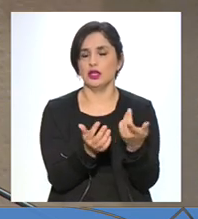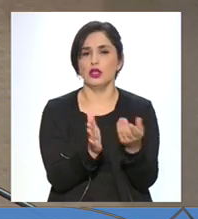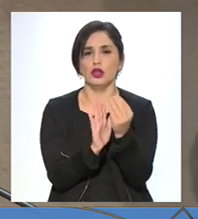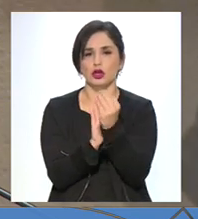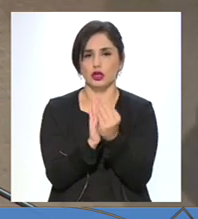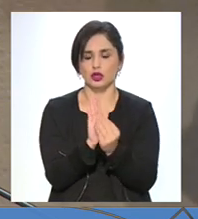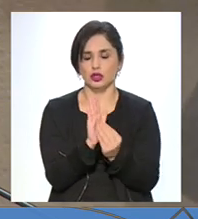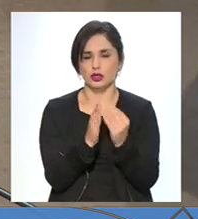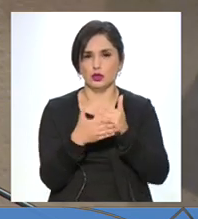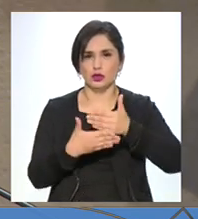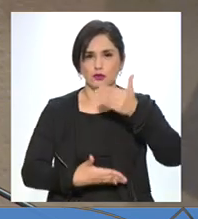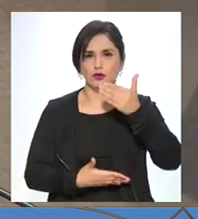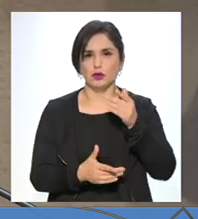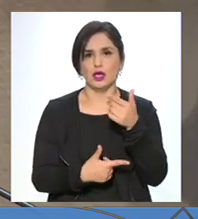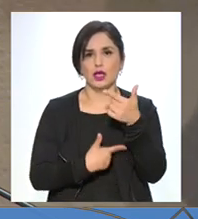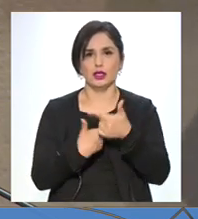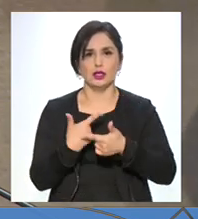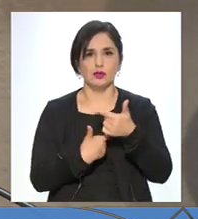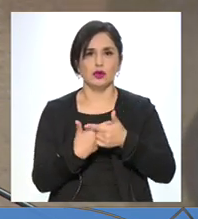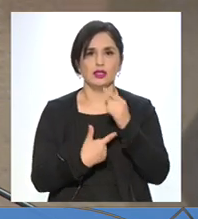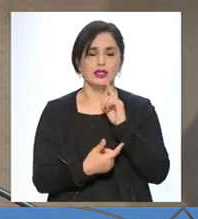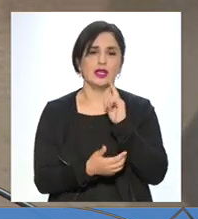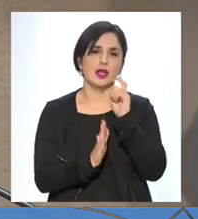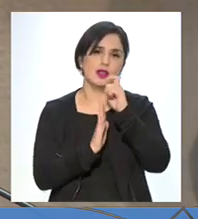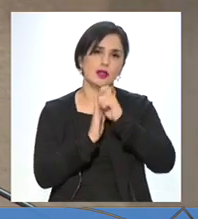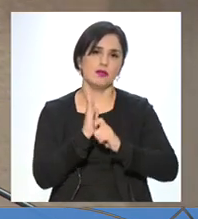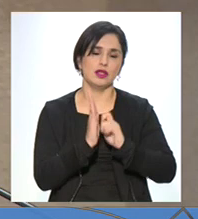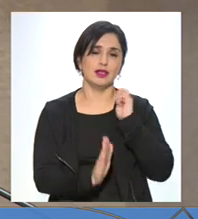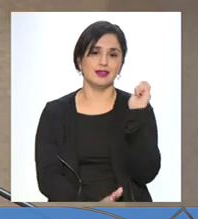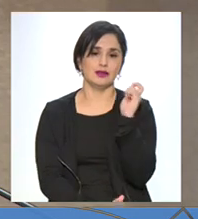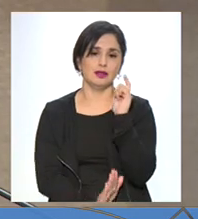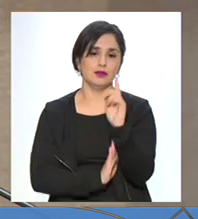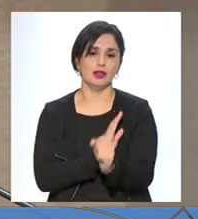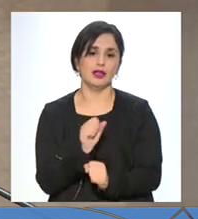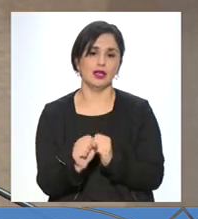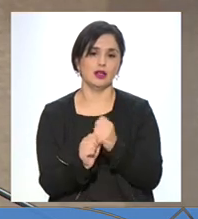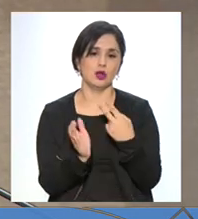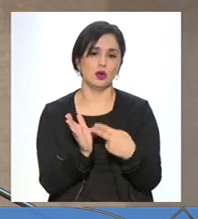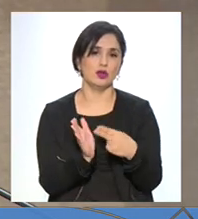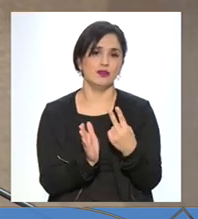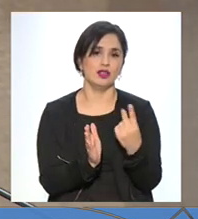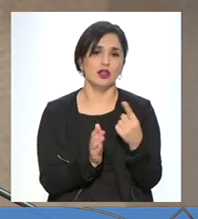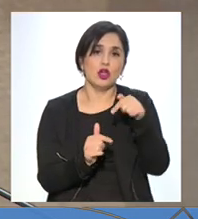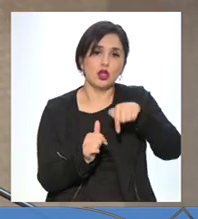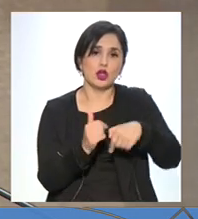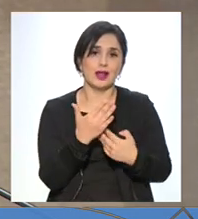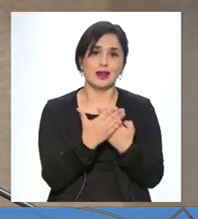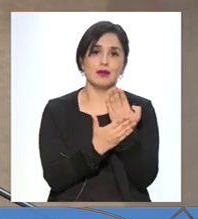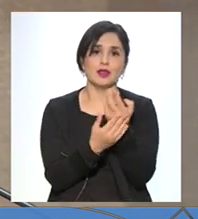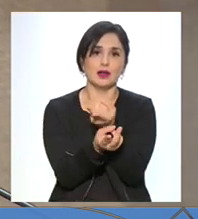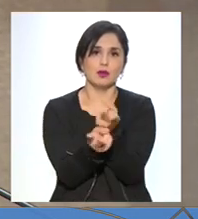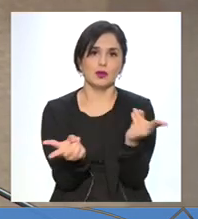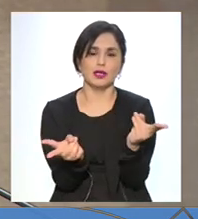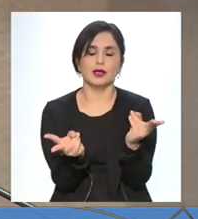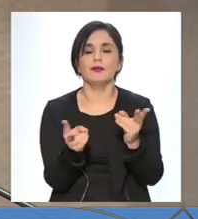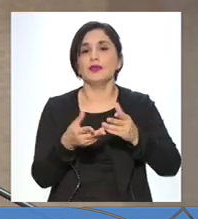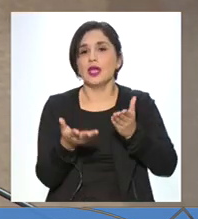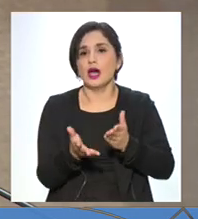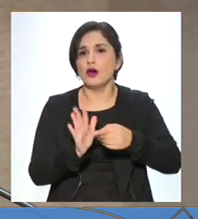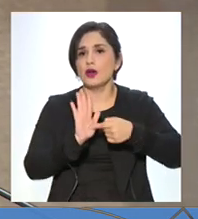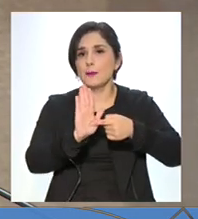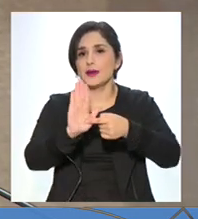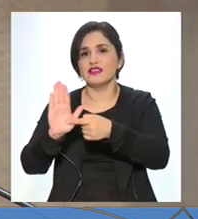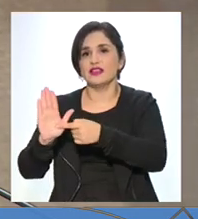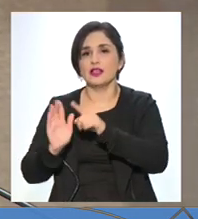del informe de política monetaria de septiembre de 2021 que se publica esta mañana. A continuación presentaremos